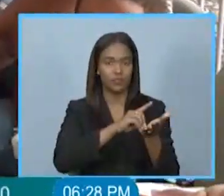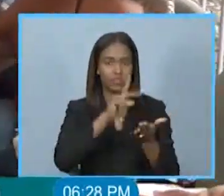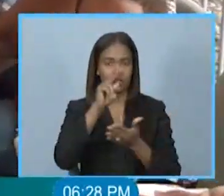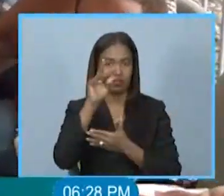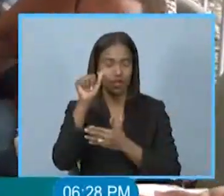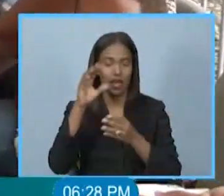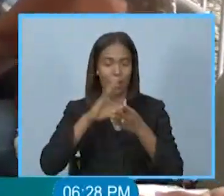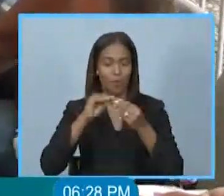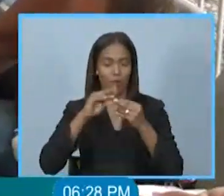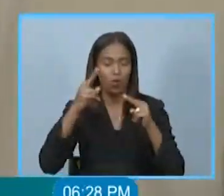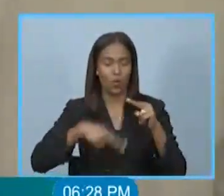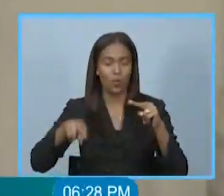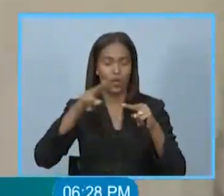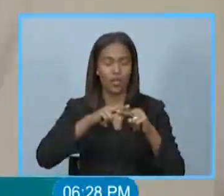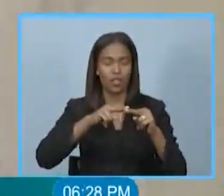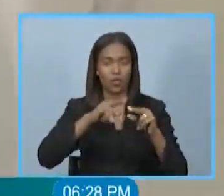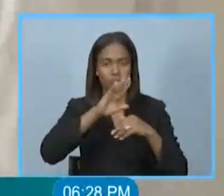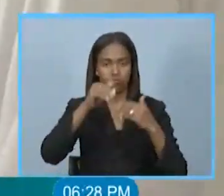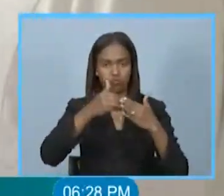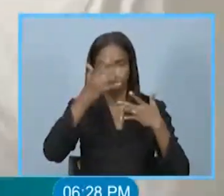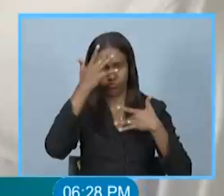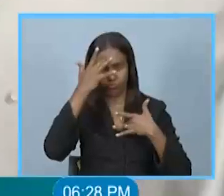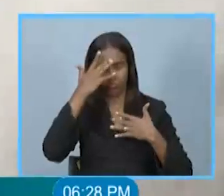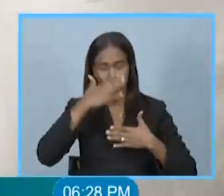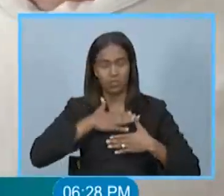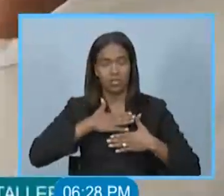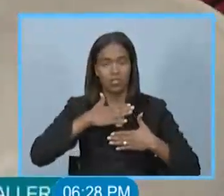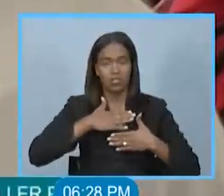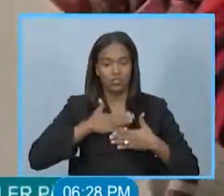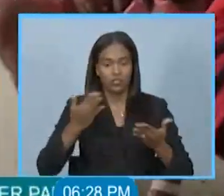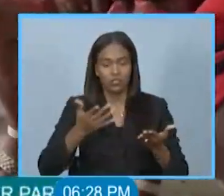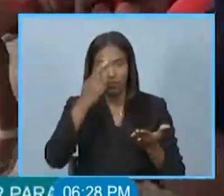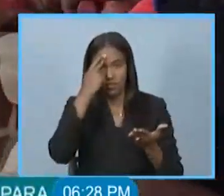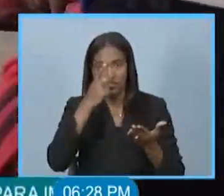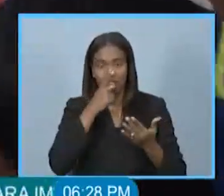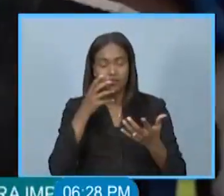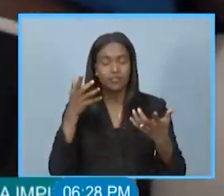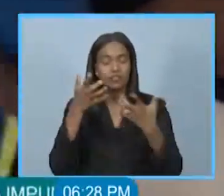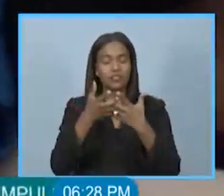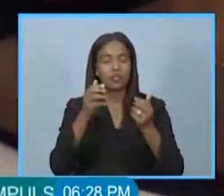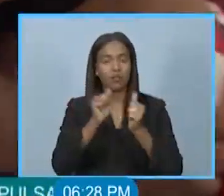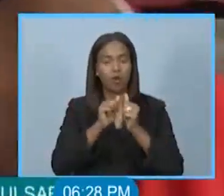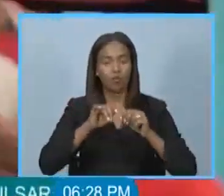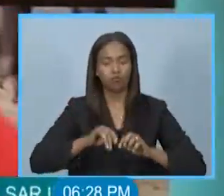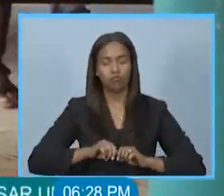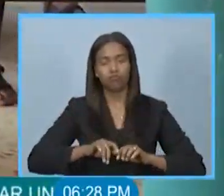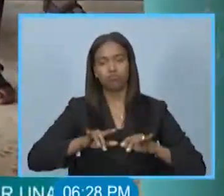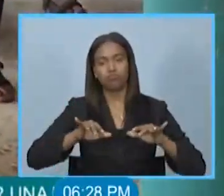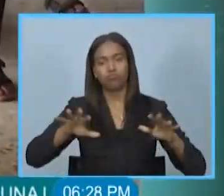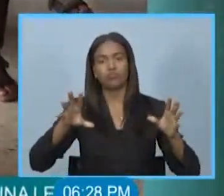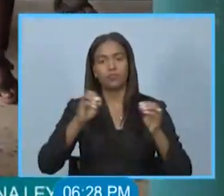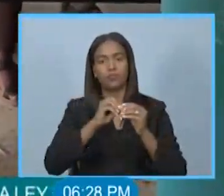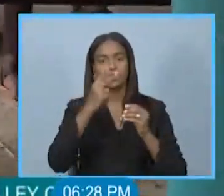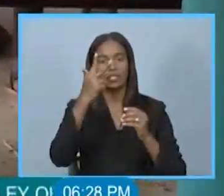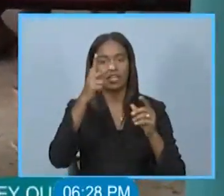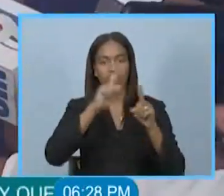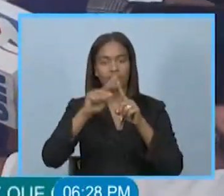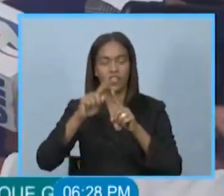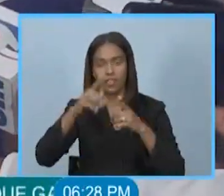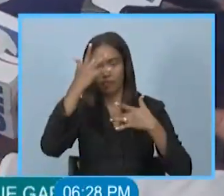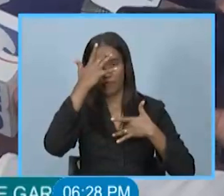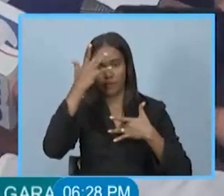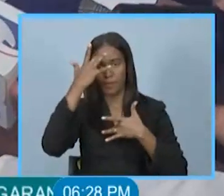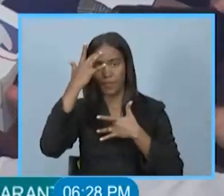aumento de las afecciones respiratorias en la población atribuidas a la circulación de al menos tres tipos de virus